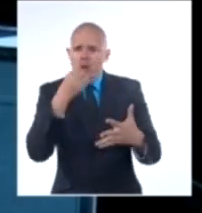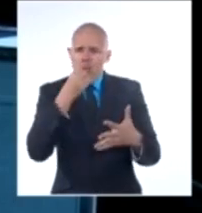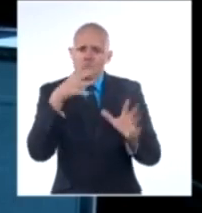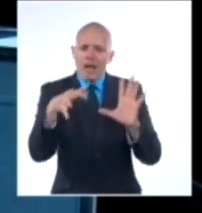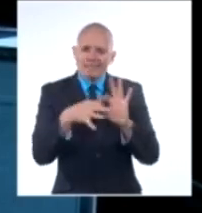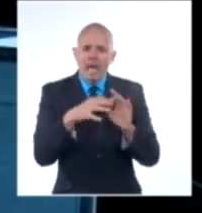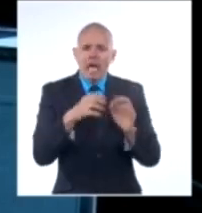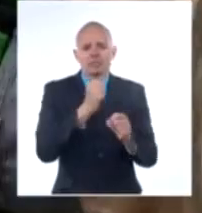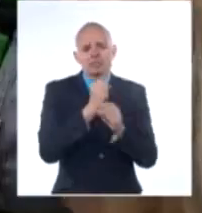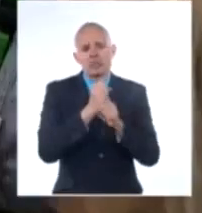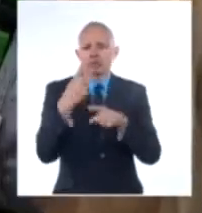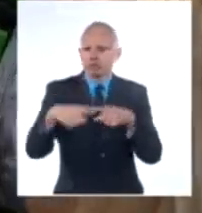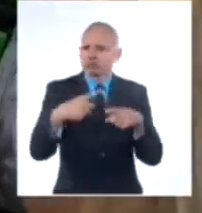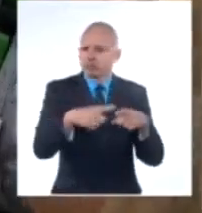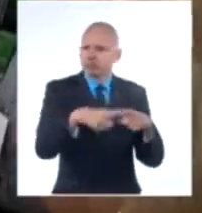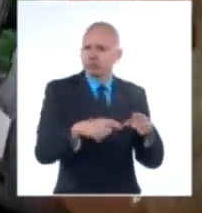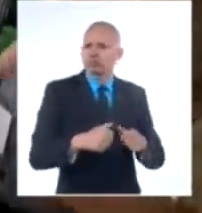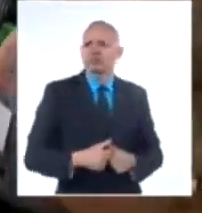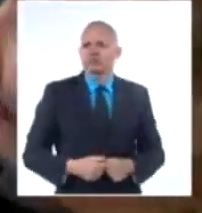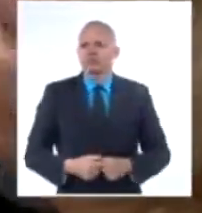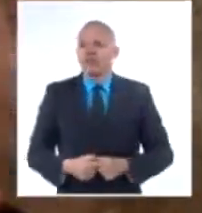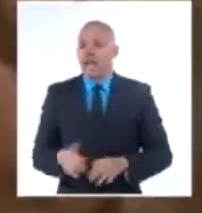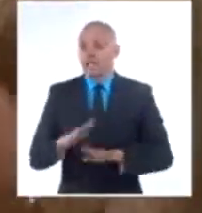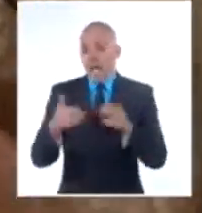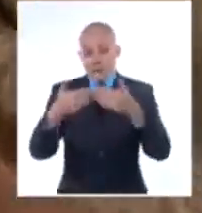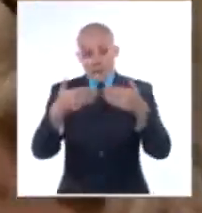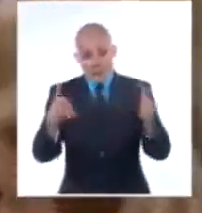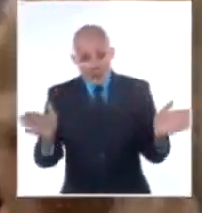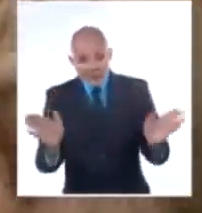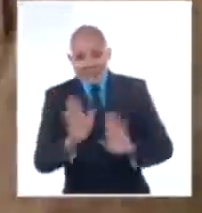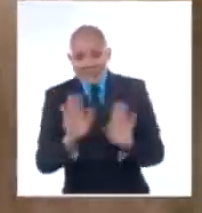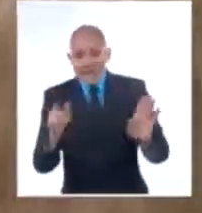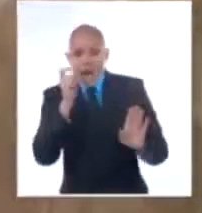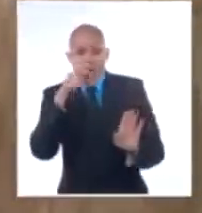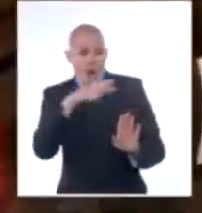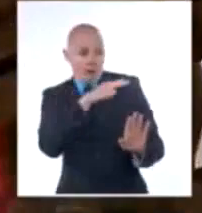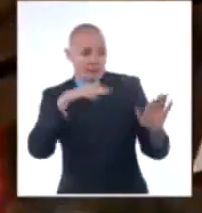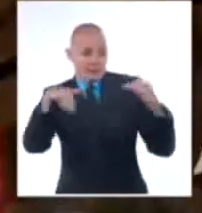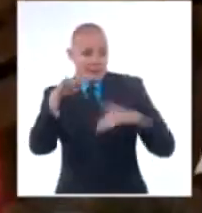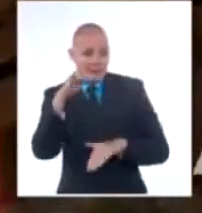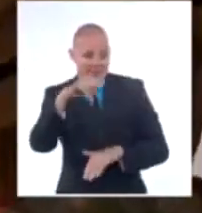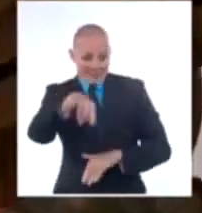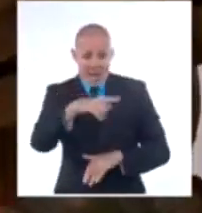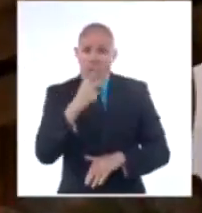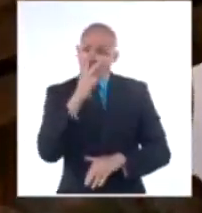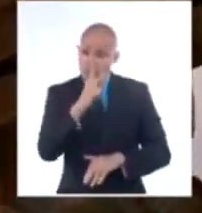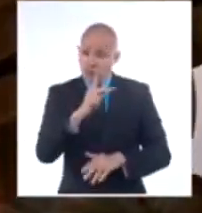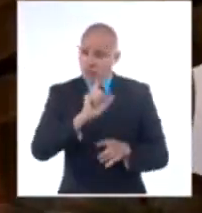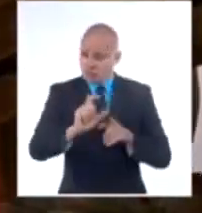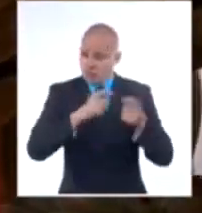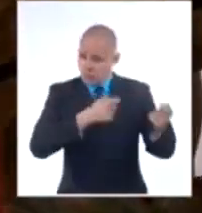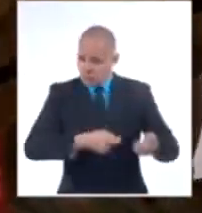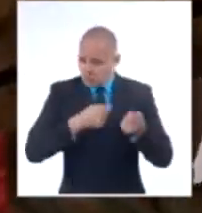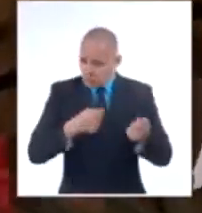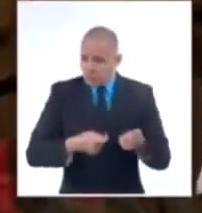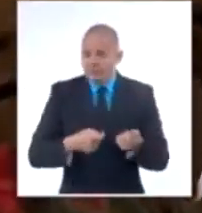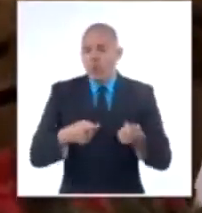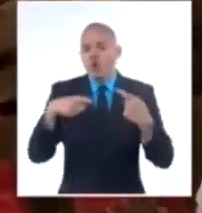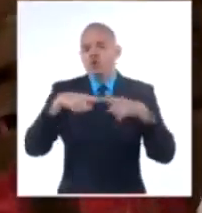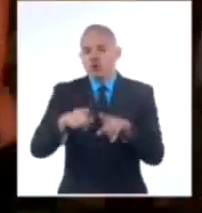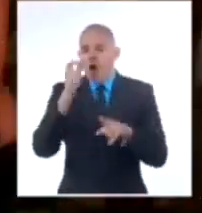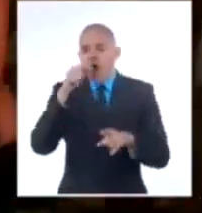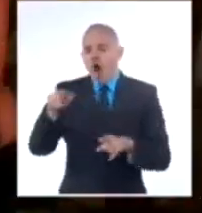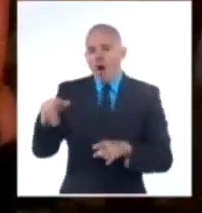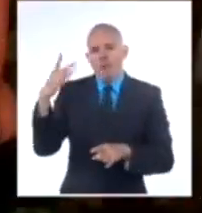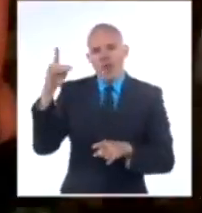cubano y sus consumidores. Tras el acto inaugural, el titular de la agricultura cubano y su homólogo de Bolivia recorrieron algunos stands expositivos del recinto ferial de